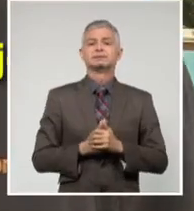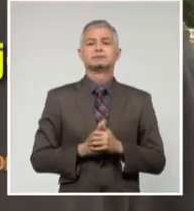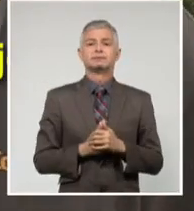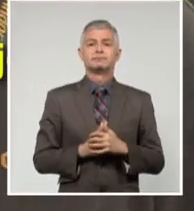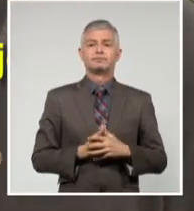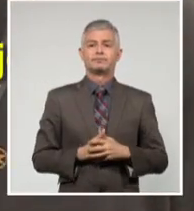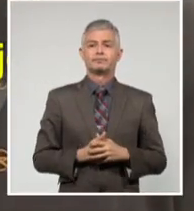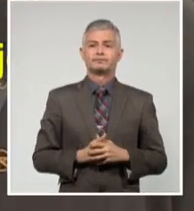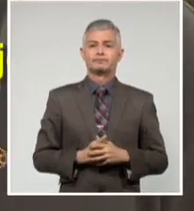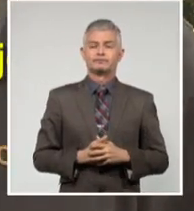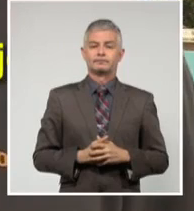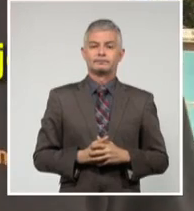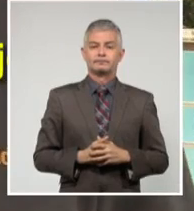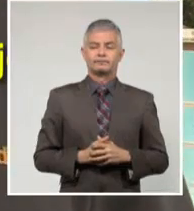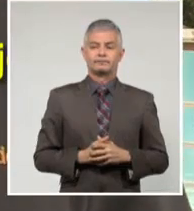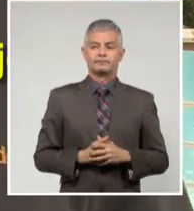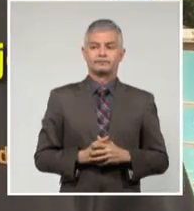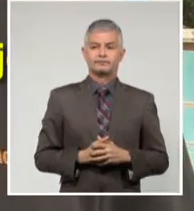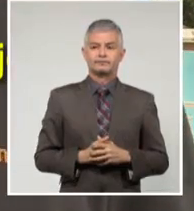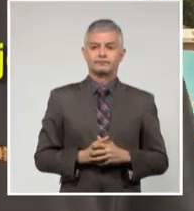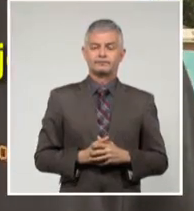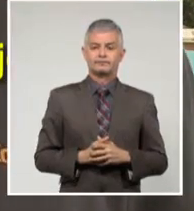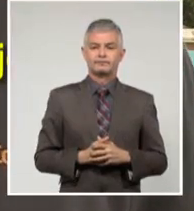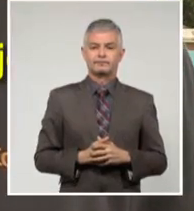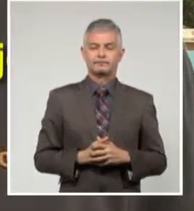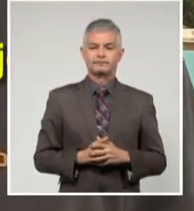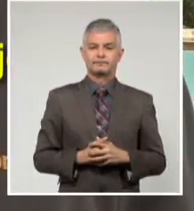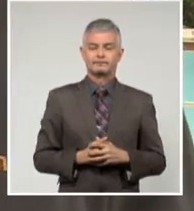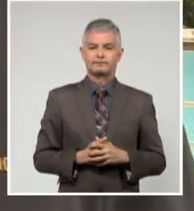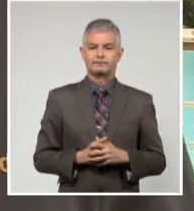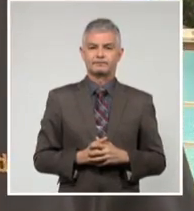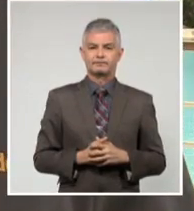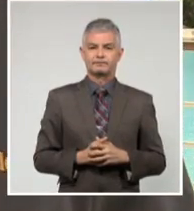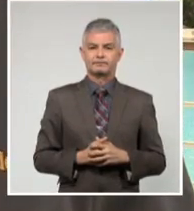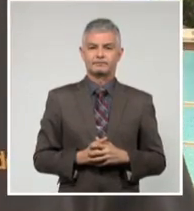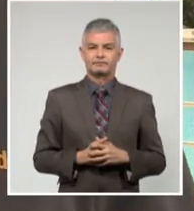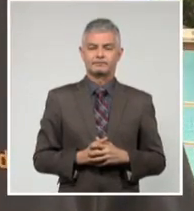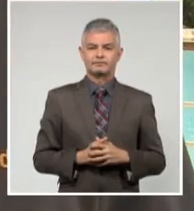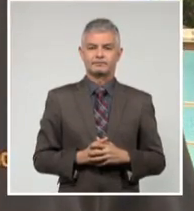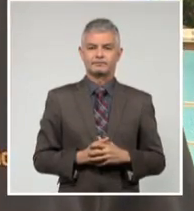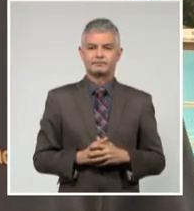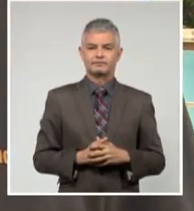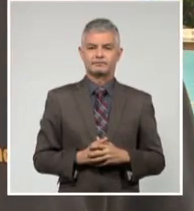To show the travel agents what Cuba has managed to do in order